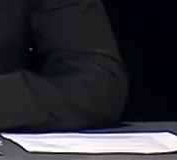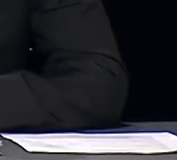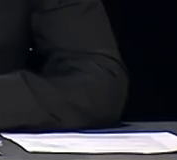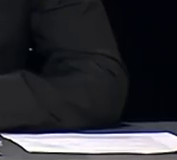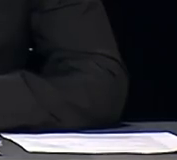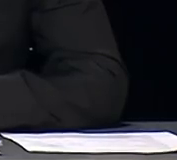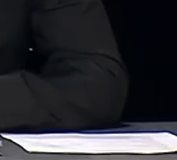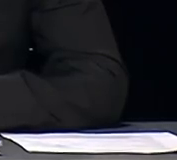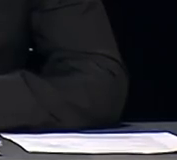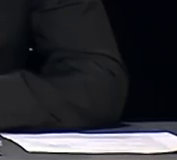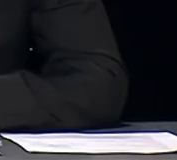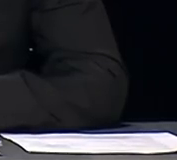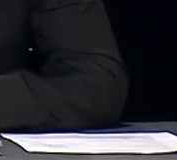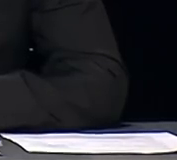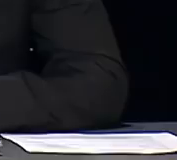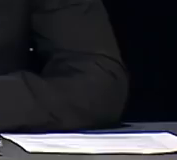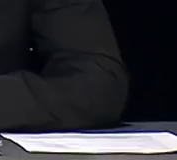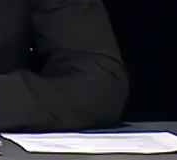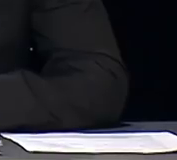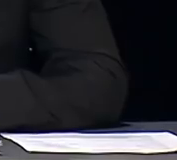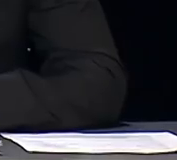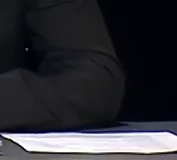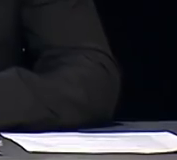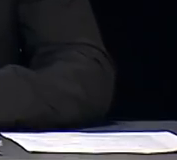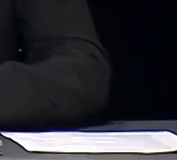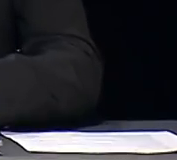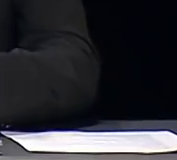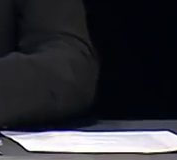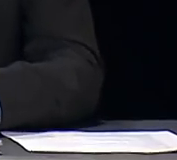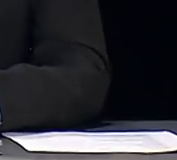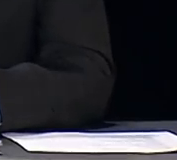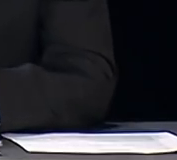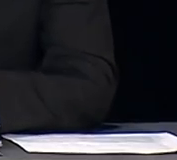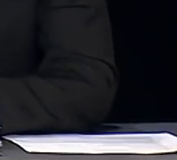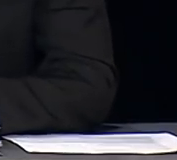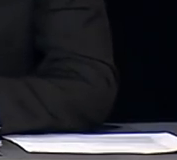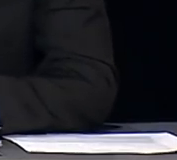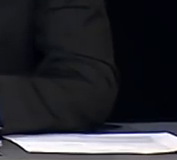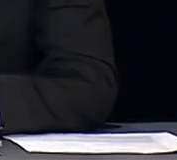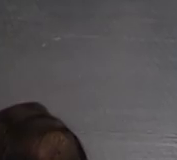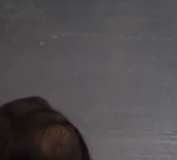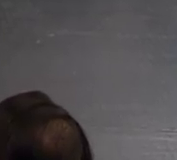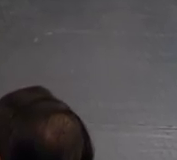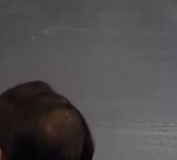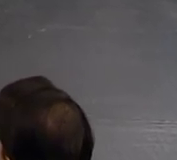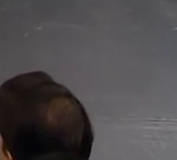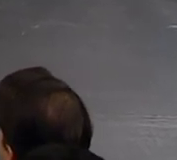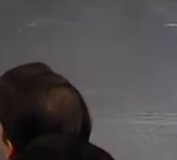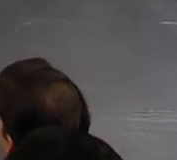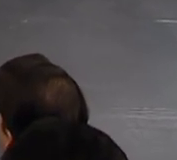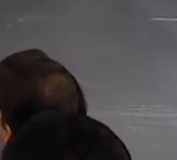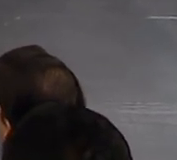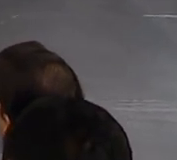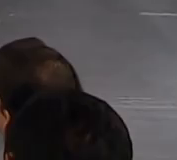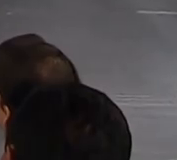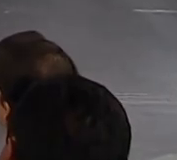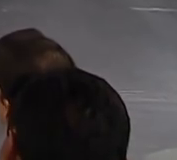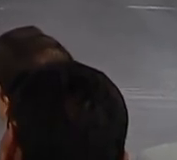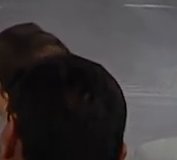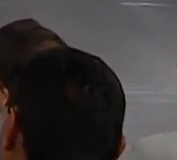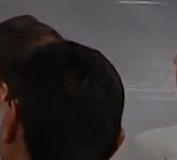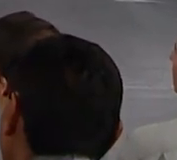13,1 cuál es su meta de generación de empleo en el primer año de gobierno y cómo lo logrará nosotros le hemos apuntado